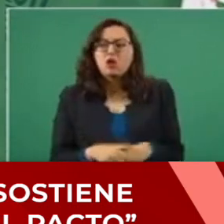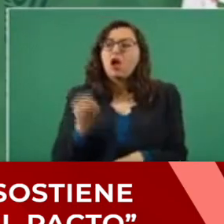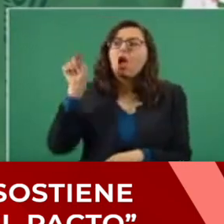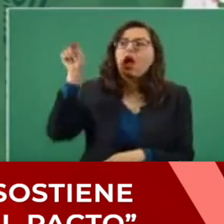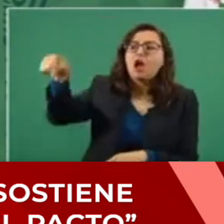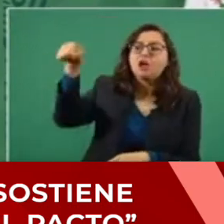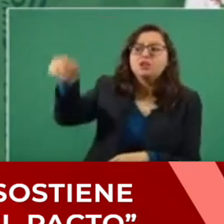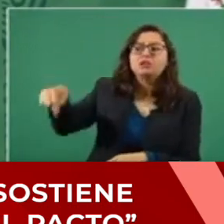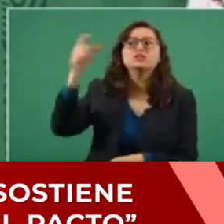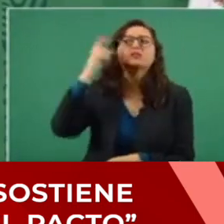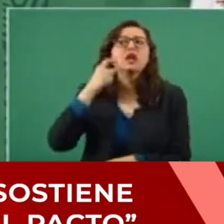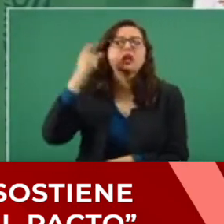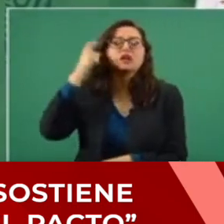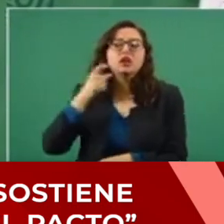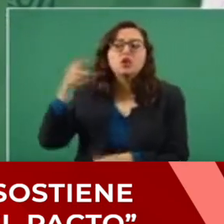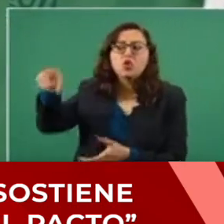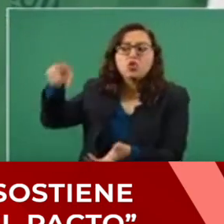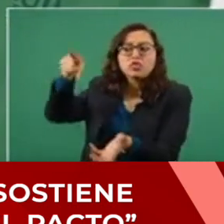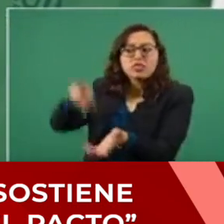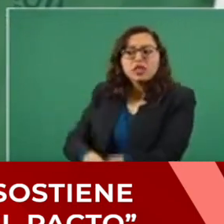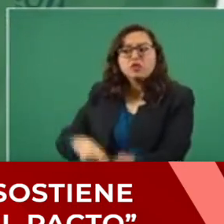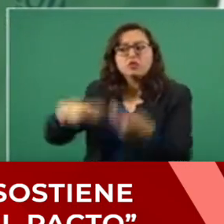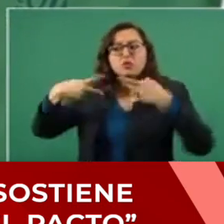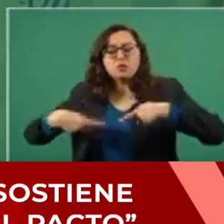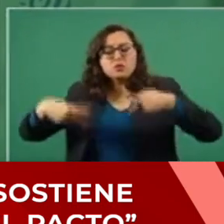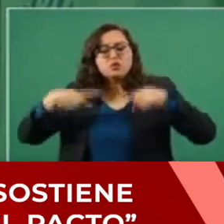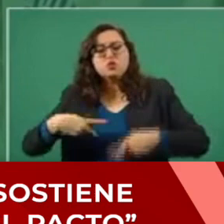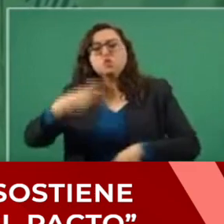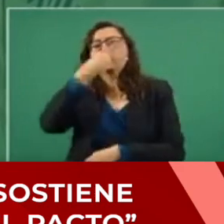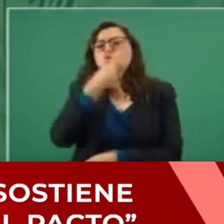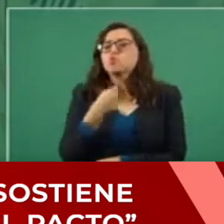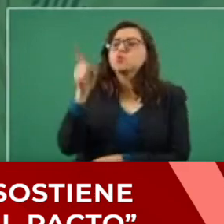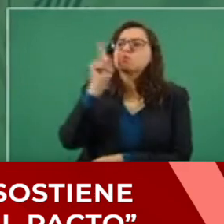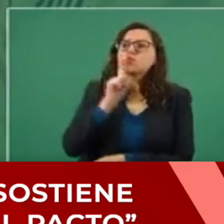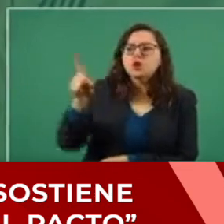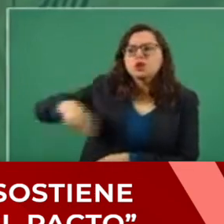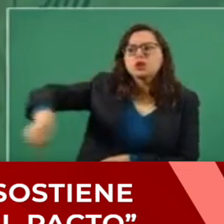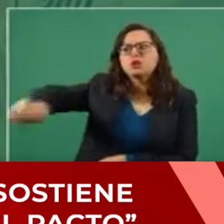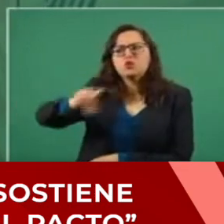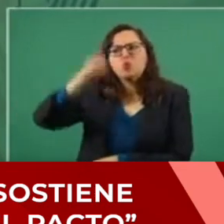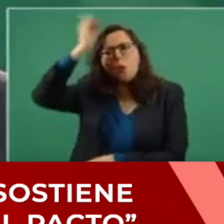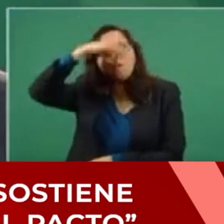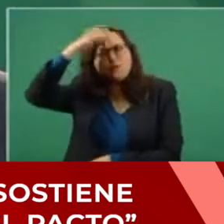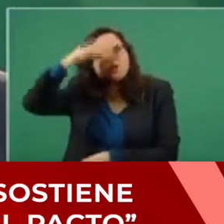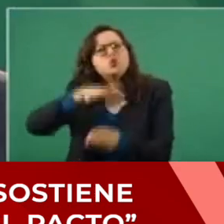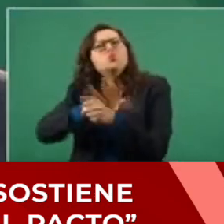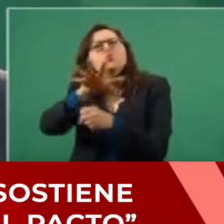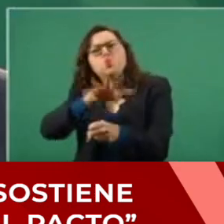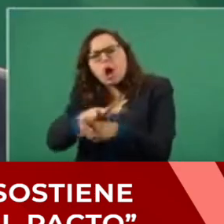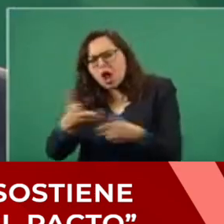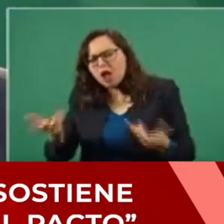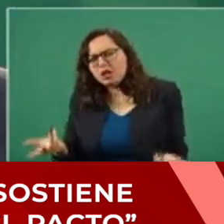las mujeres, los hombres de Guerrero y la ley.